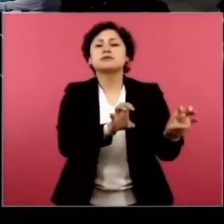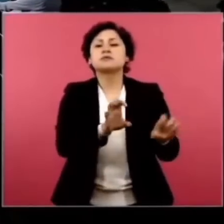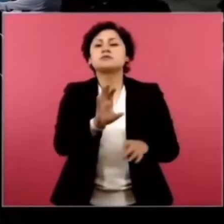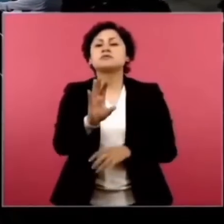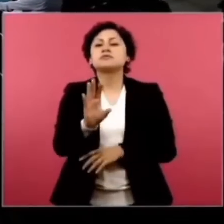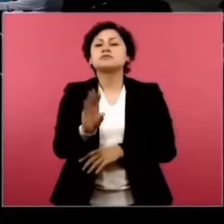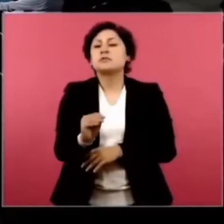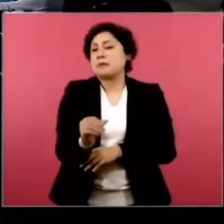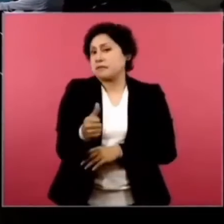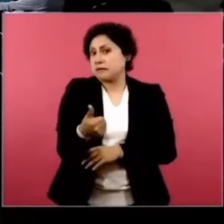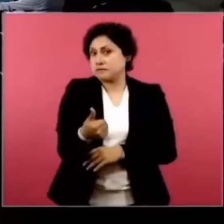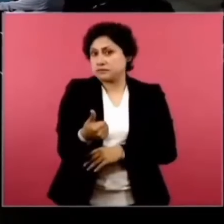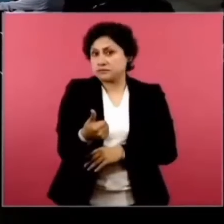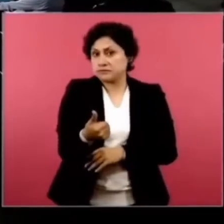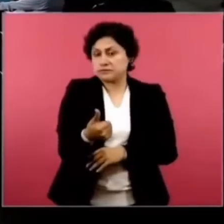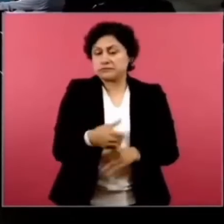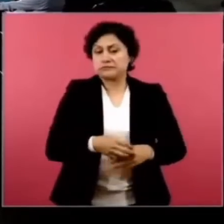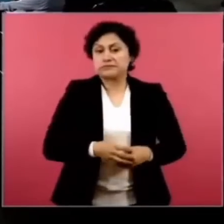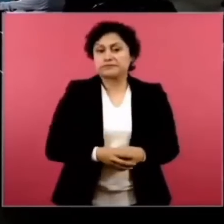1996.